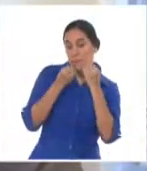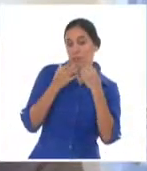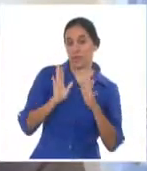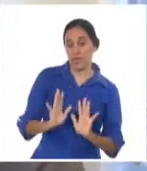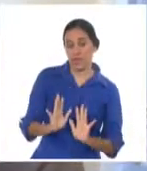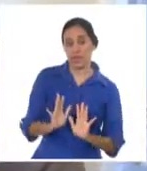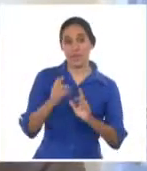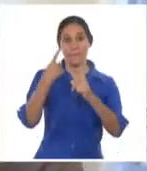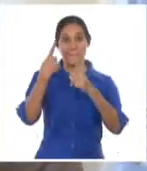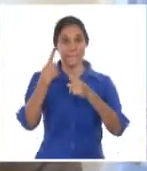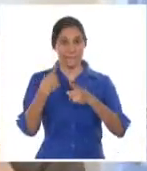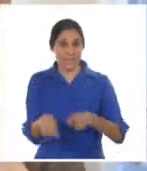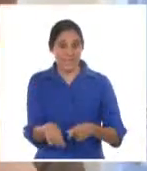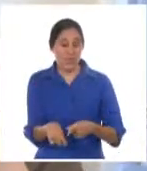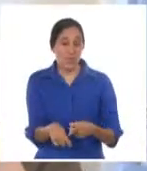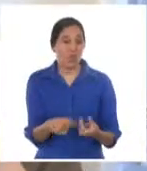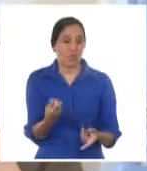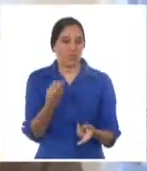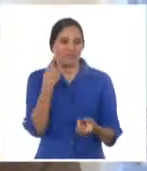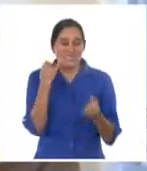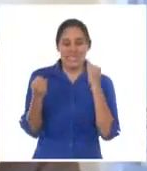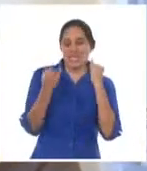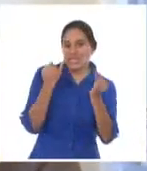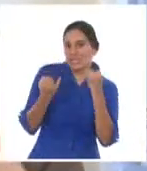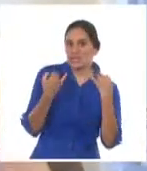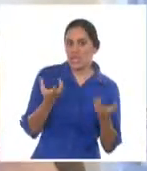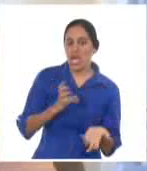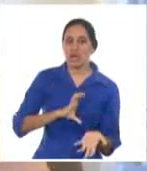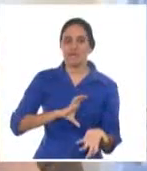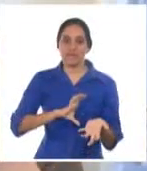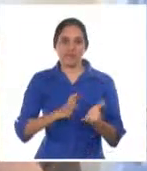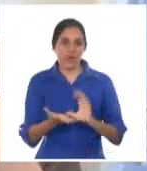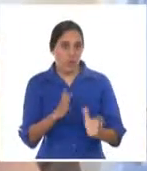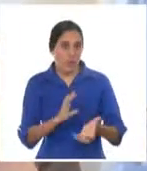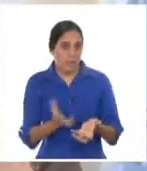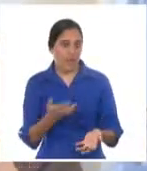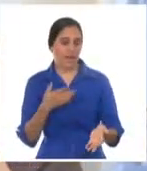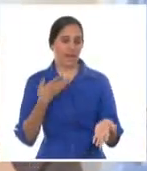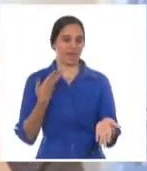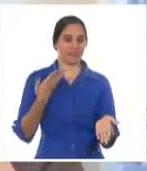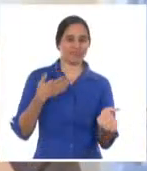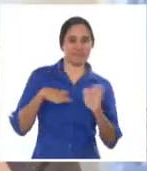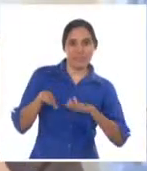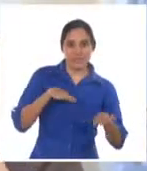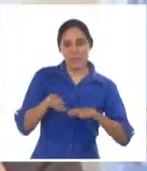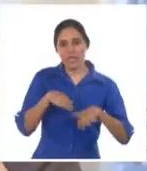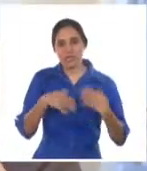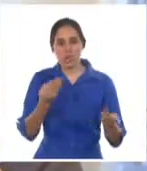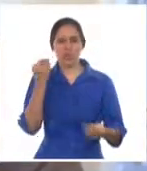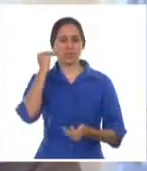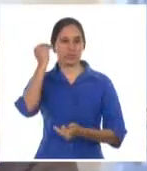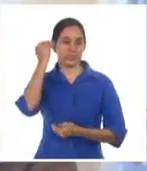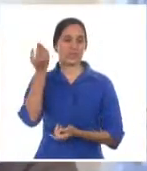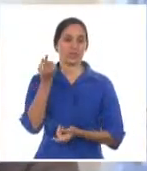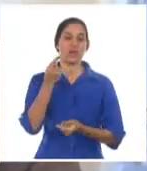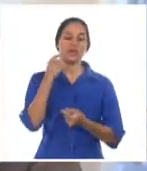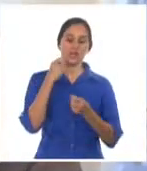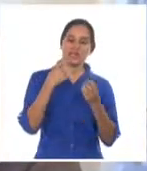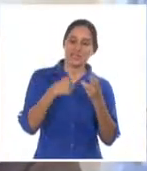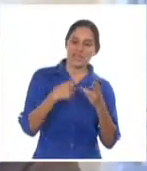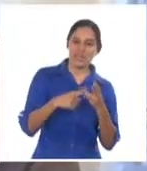violencia de género. Por lo tanto, aparte de conocer el fenómeno, también la preparación y la superación. Creo que el tercer reto es